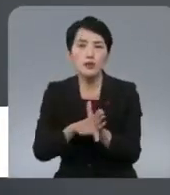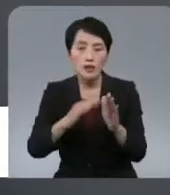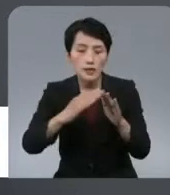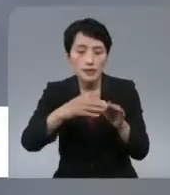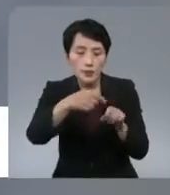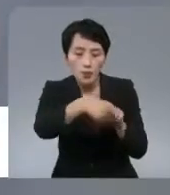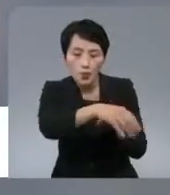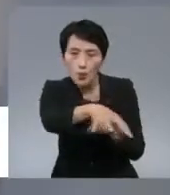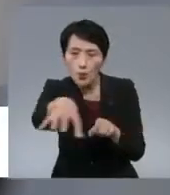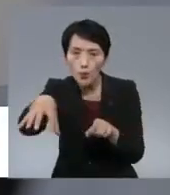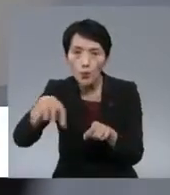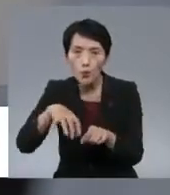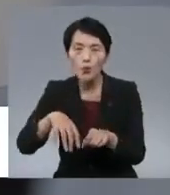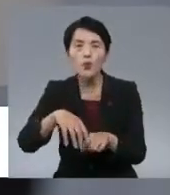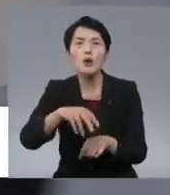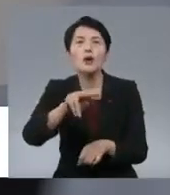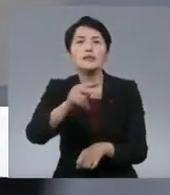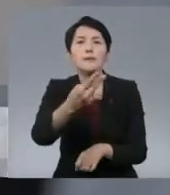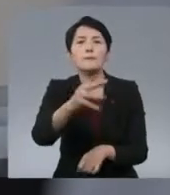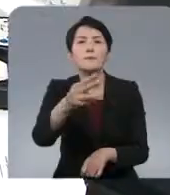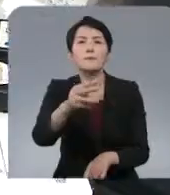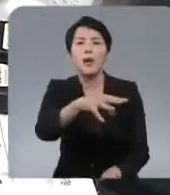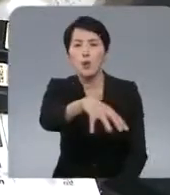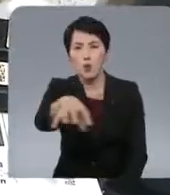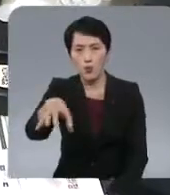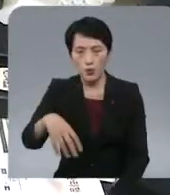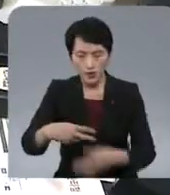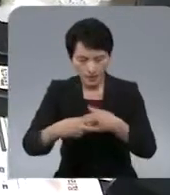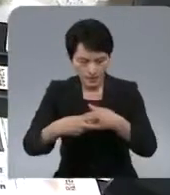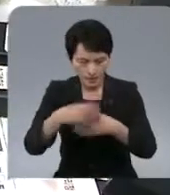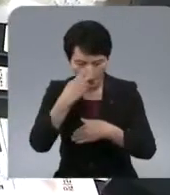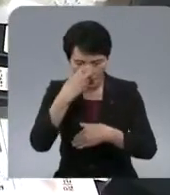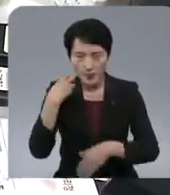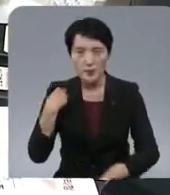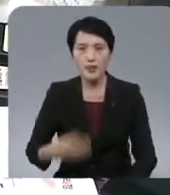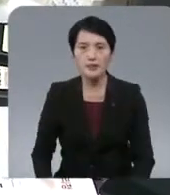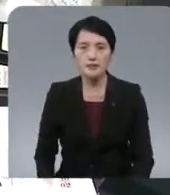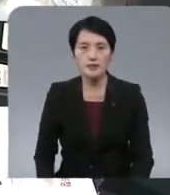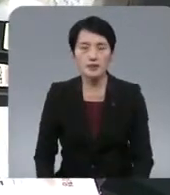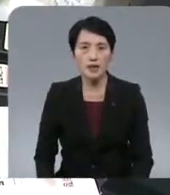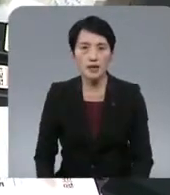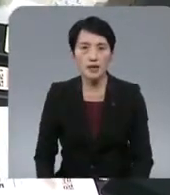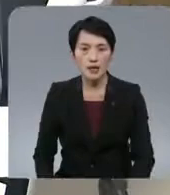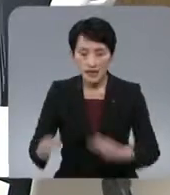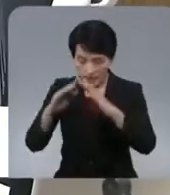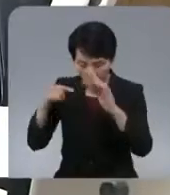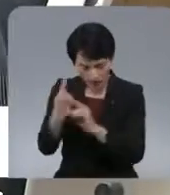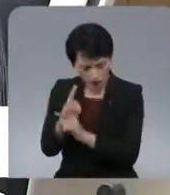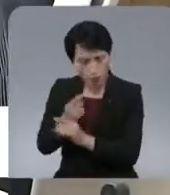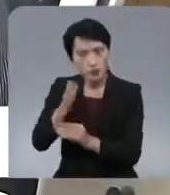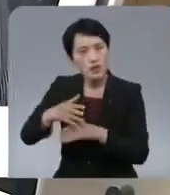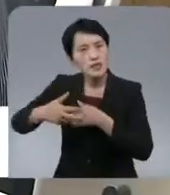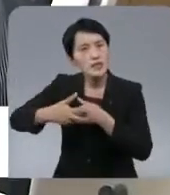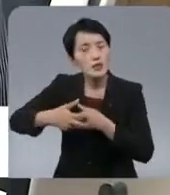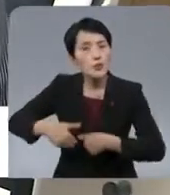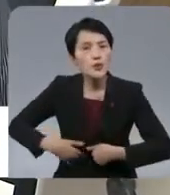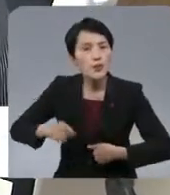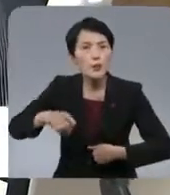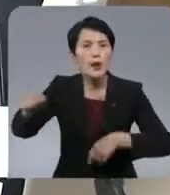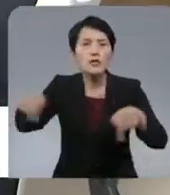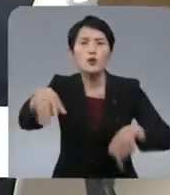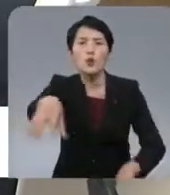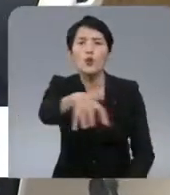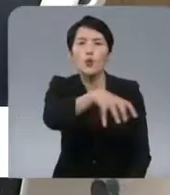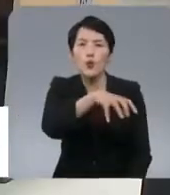autoridades sanitarias anticiparon que para mejorar la disponibilidad de camas hospitalarias elevarán el total hasta 24.000 unidades